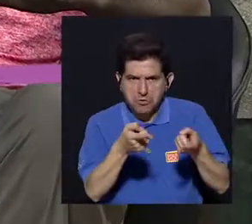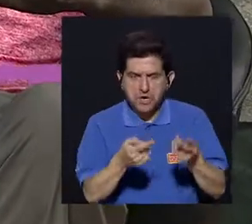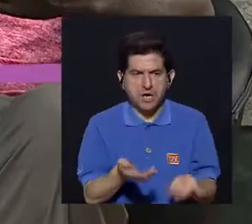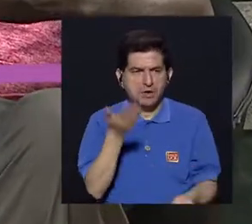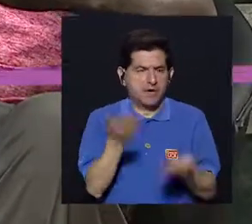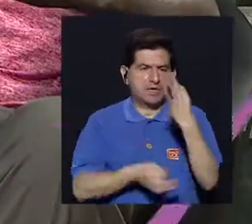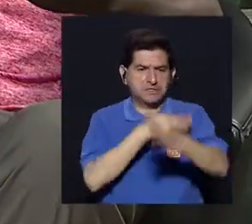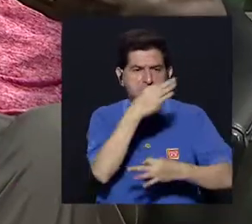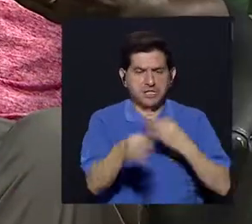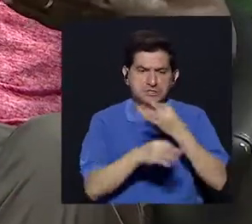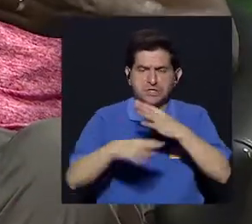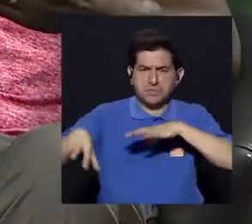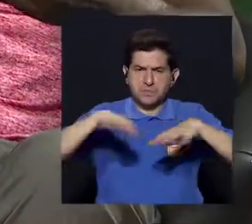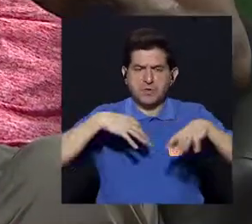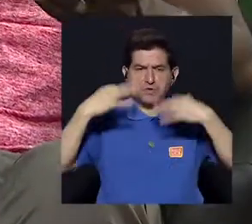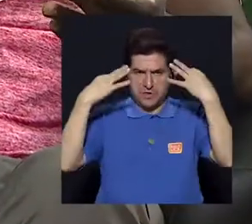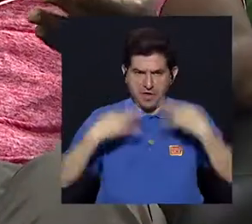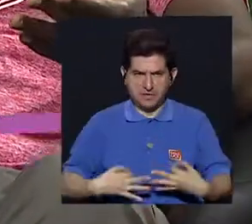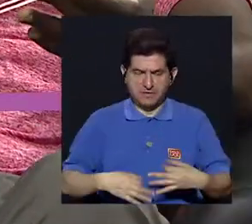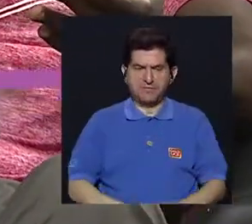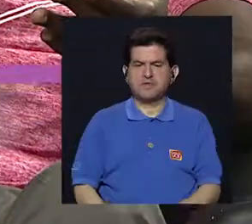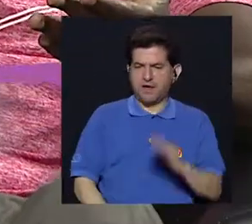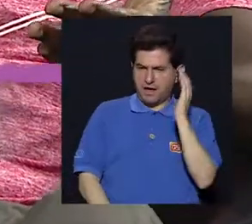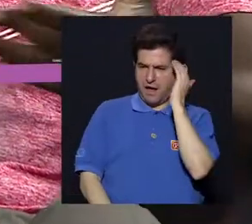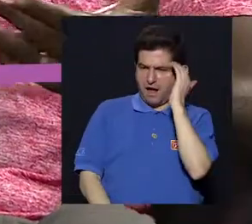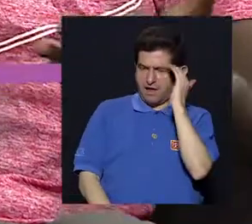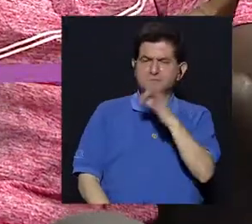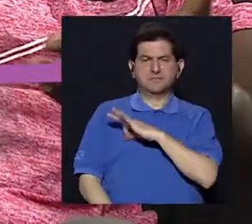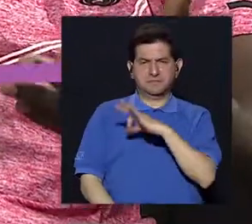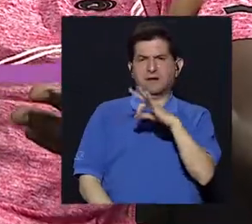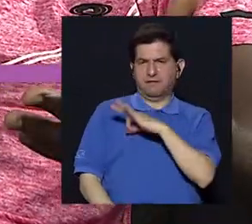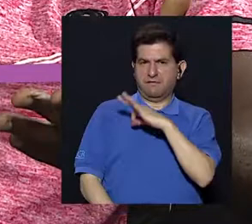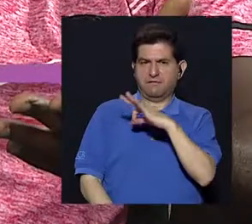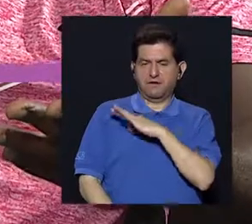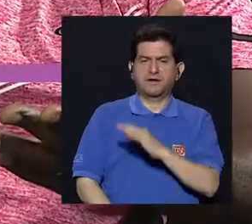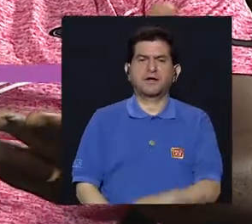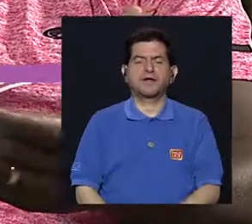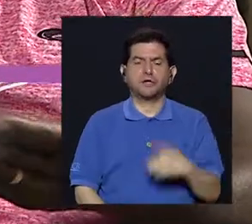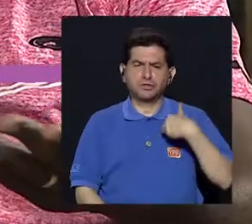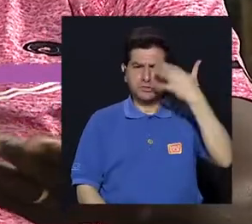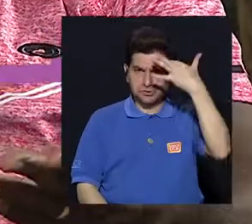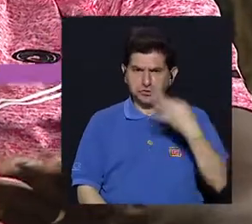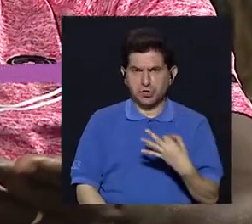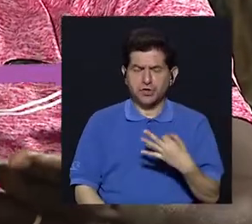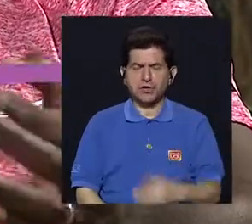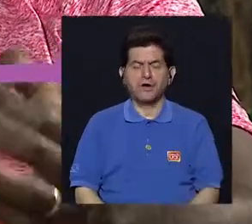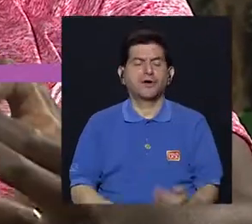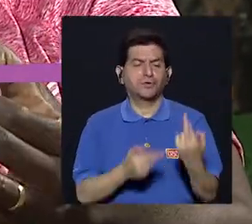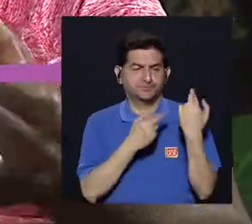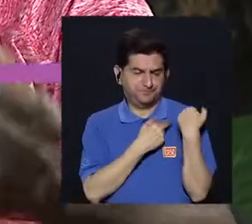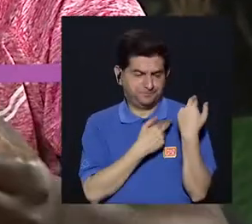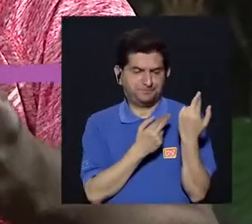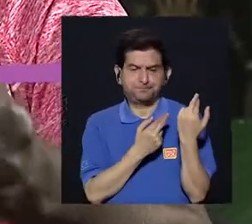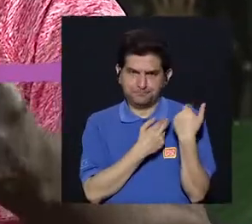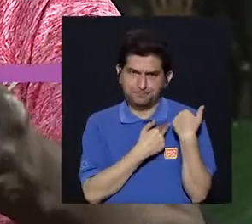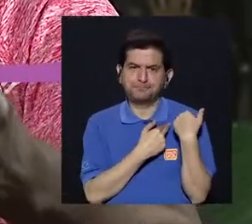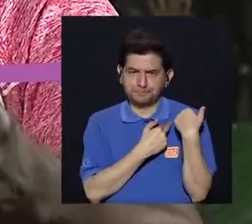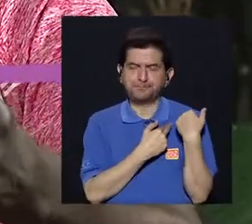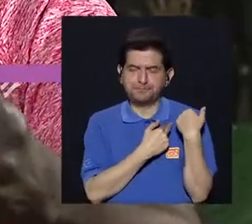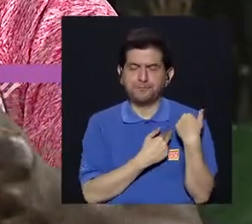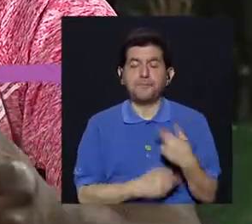llevarlo a que haga algún tipo de actividad física, conociendo los beneficios. Entonces creo que queda en